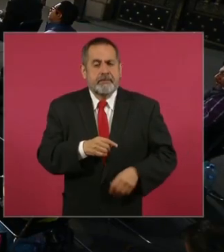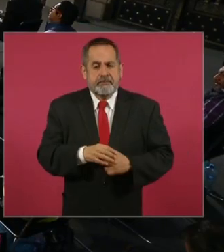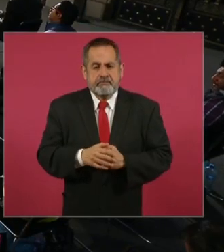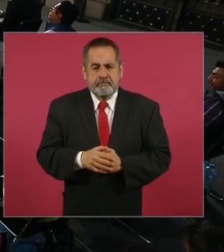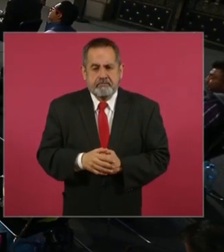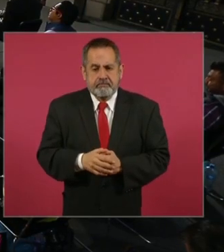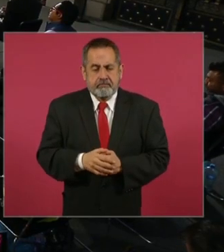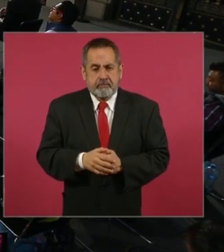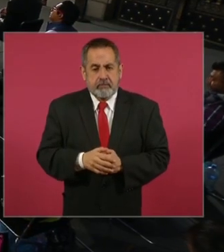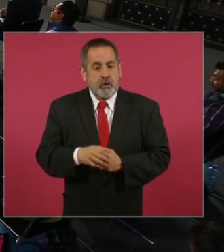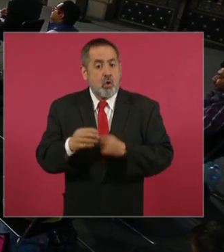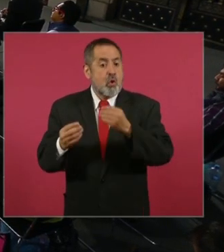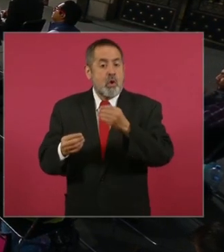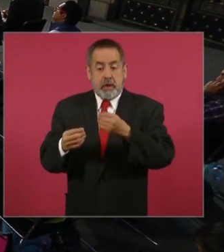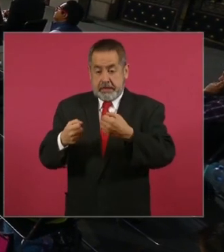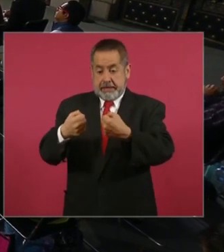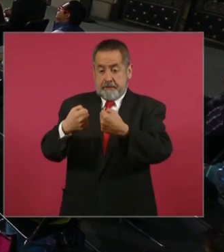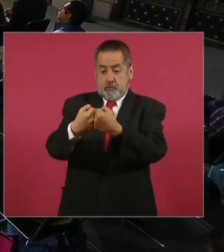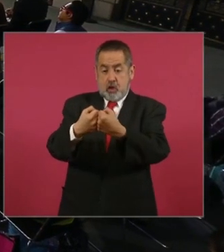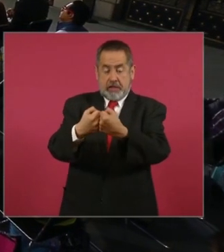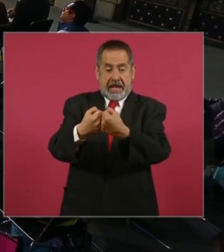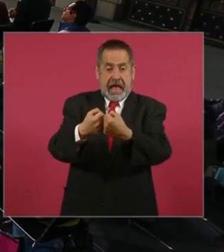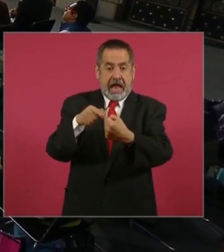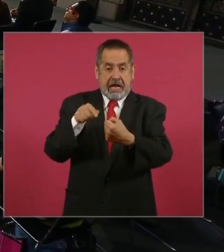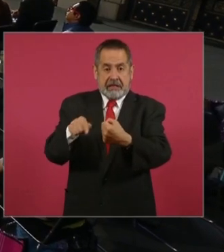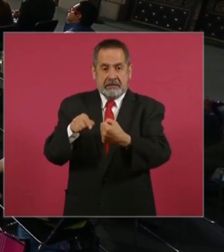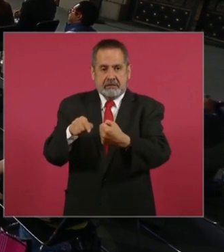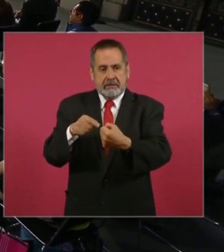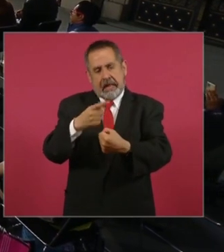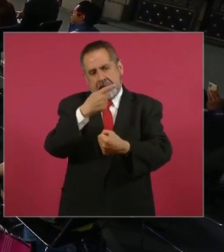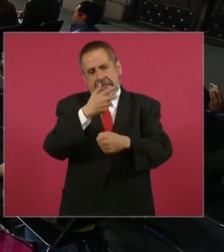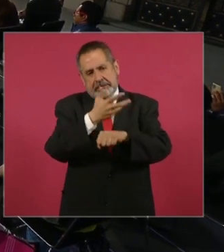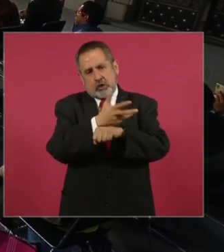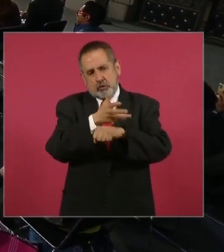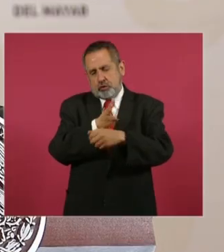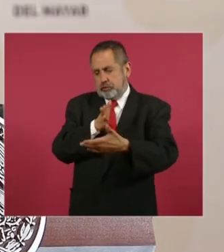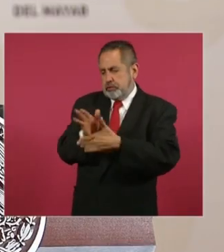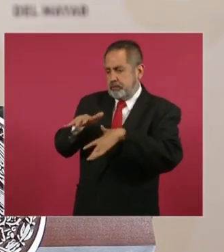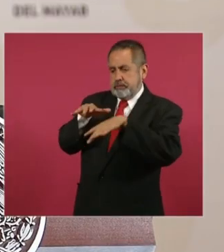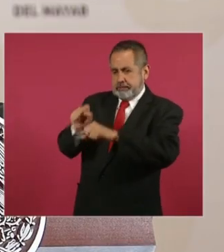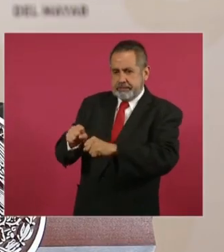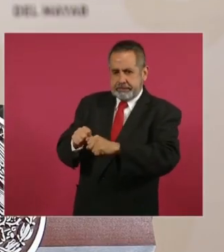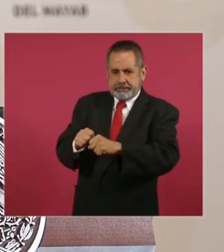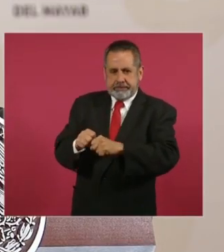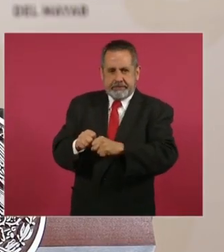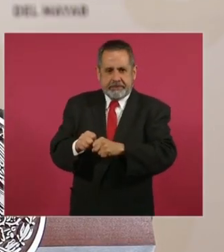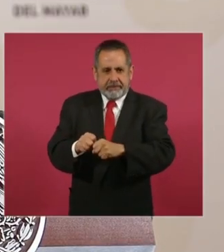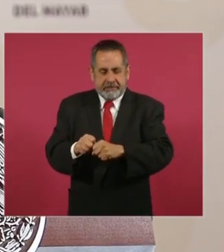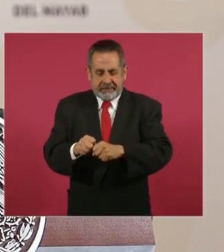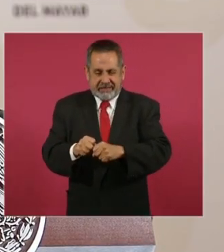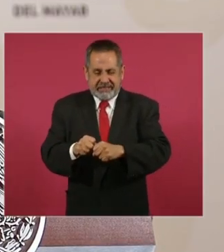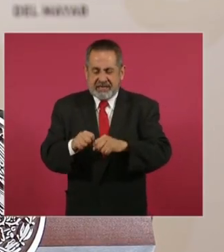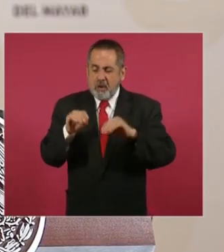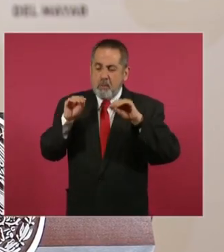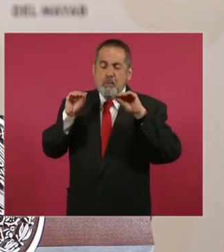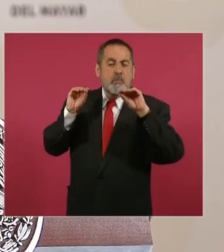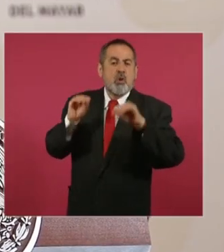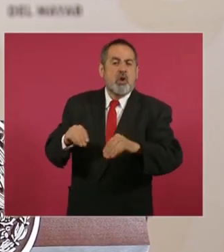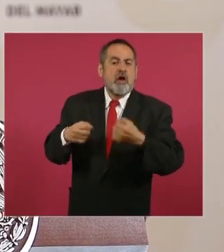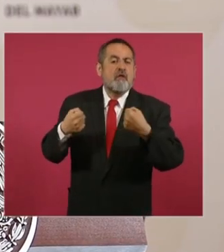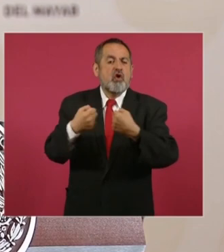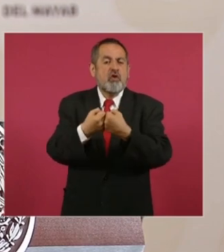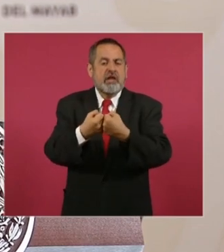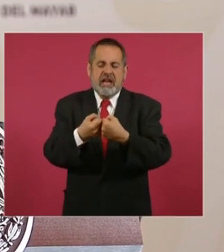se establece la nueva frontera después de la invasión estadounidense y se decide que va a ser el río Bravo la